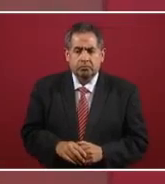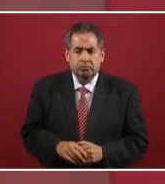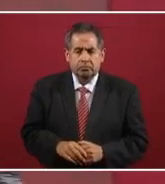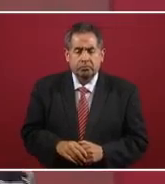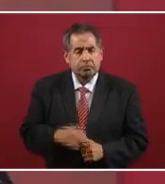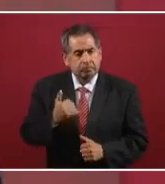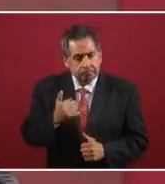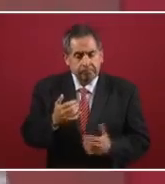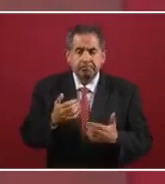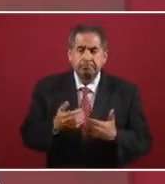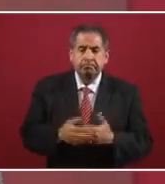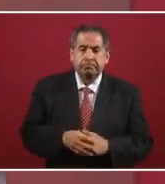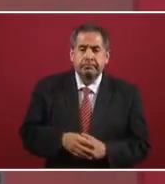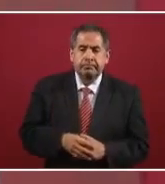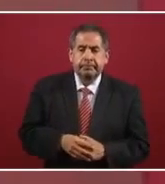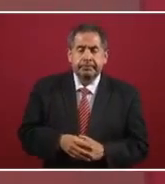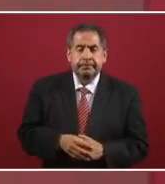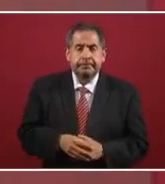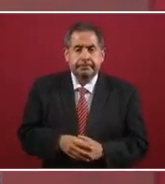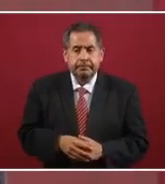y